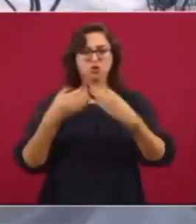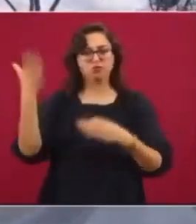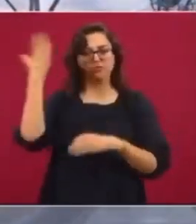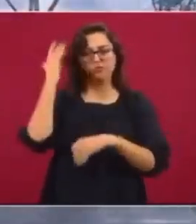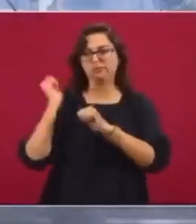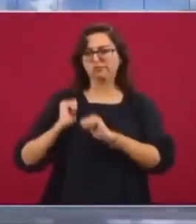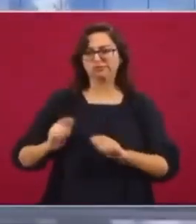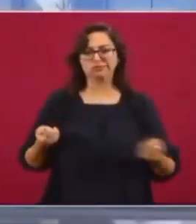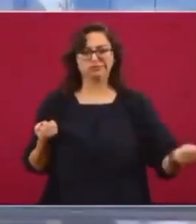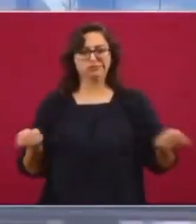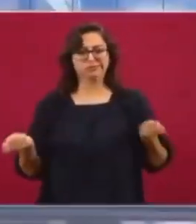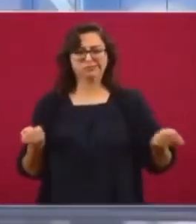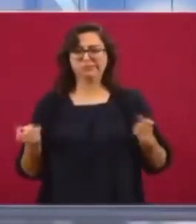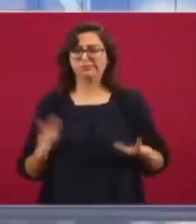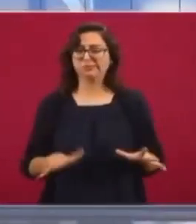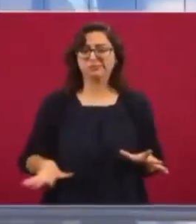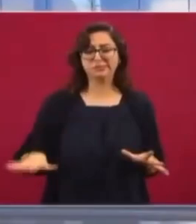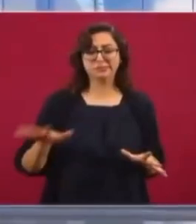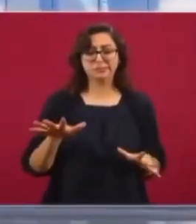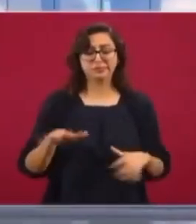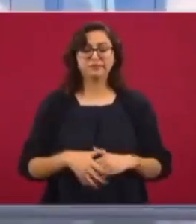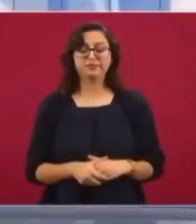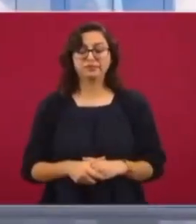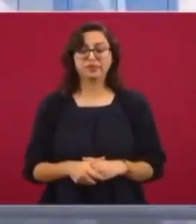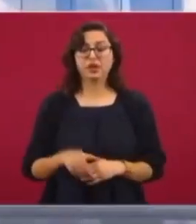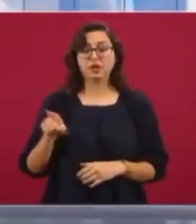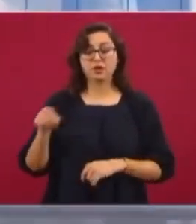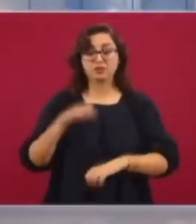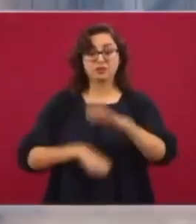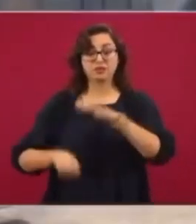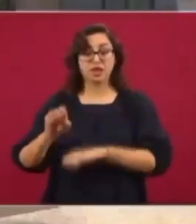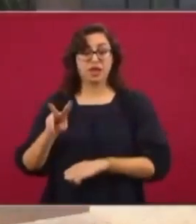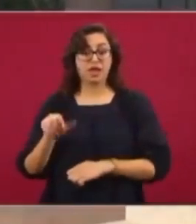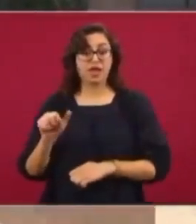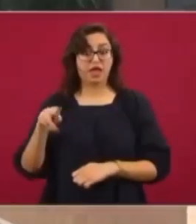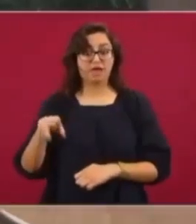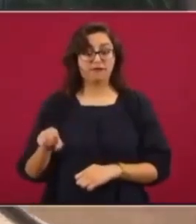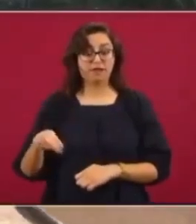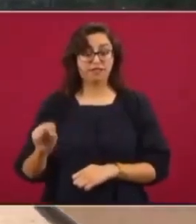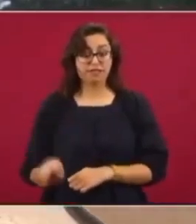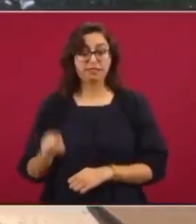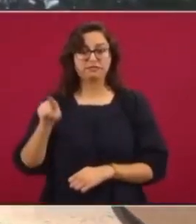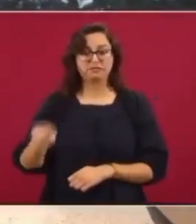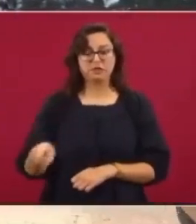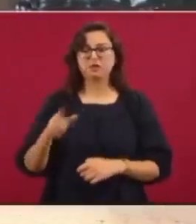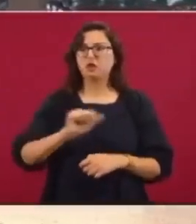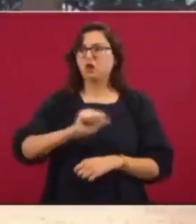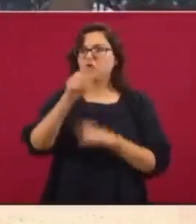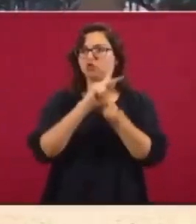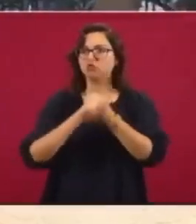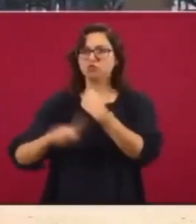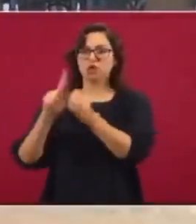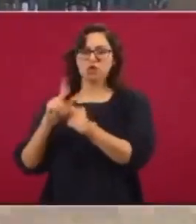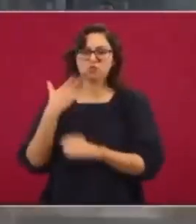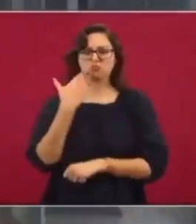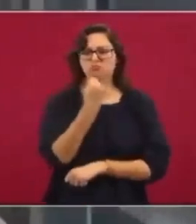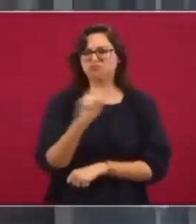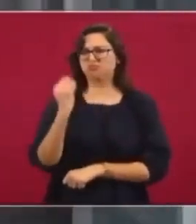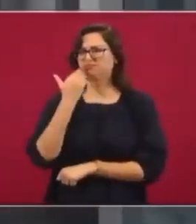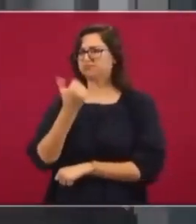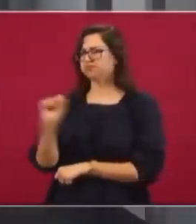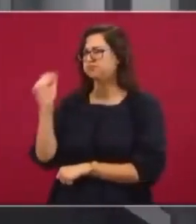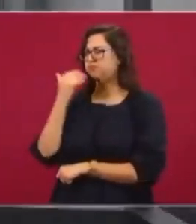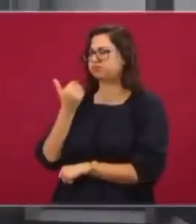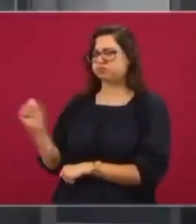control perimetral. Su diseño ha sido realizado por la empresa Evans, que ha desarrollado cuartos de control de las refinerías más modernas del mundo y de los grandes